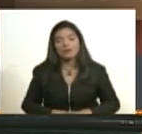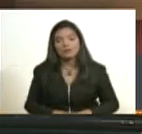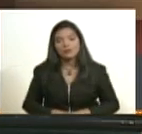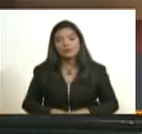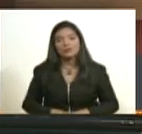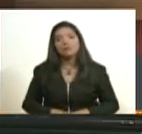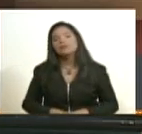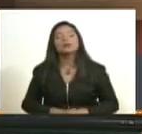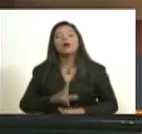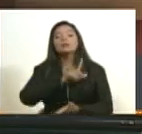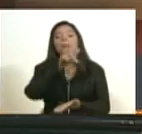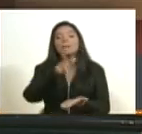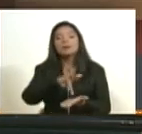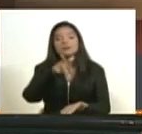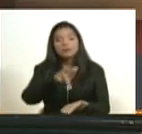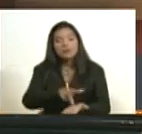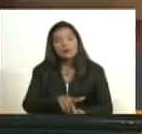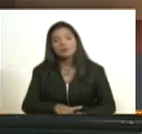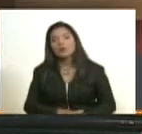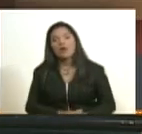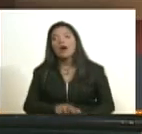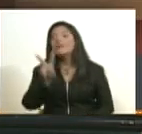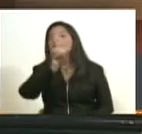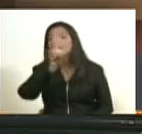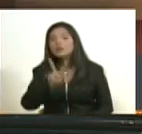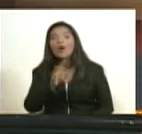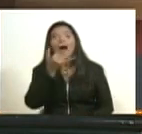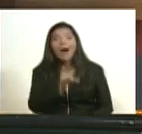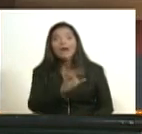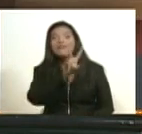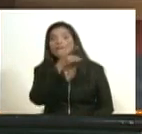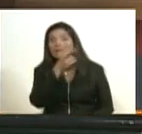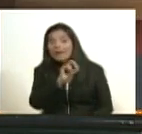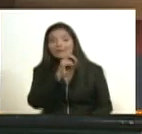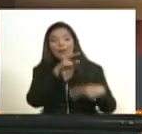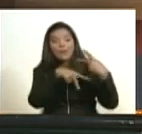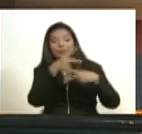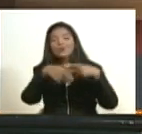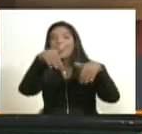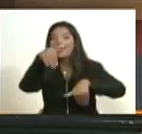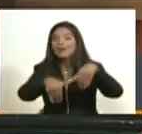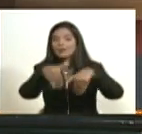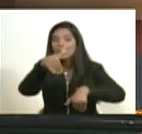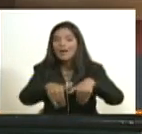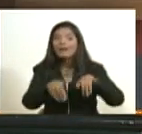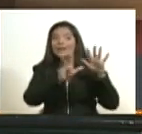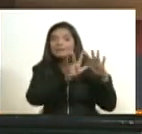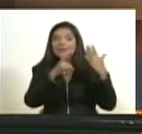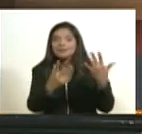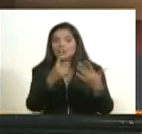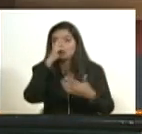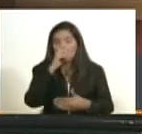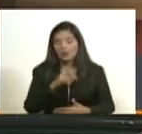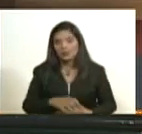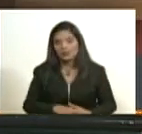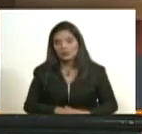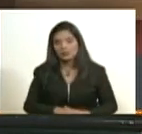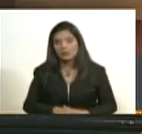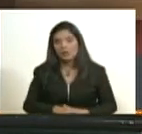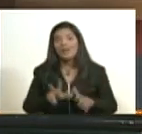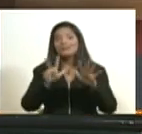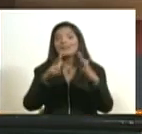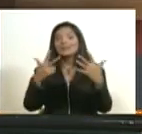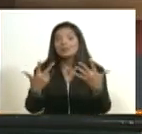de participación. Venezuela tiene 20 procesos electorales en 18 años.